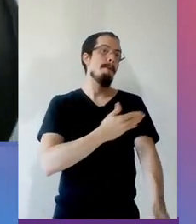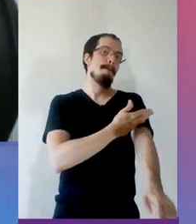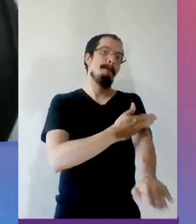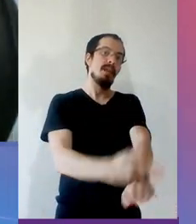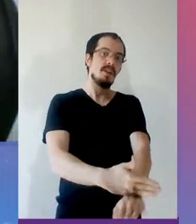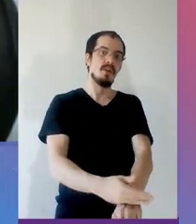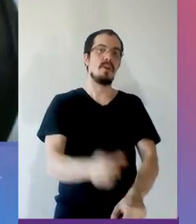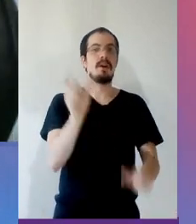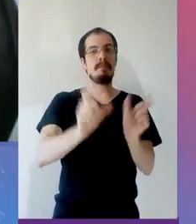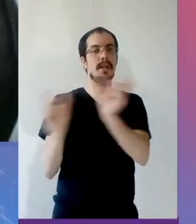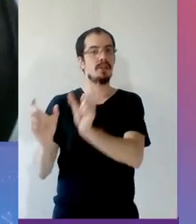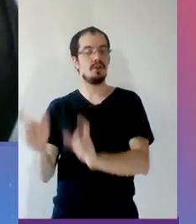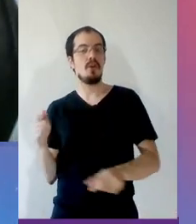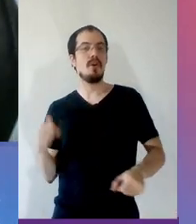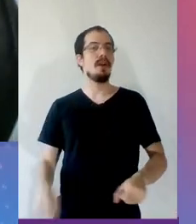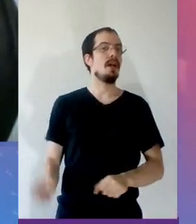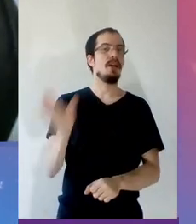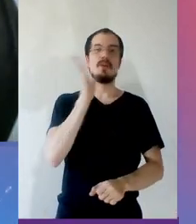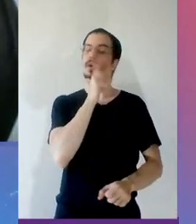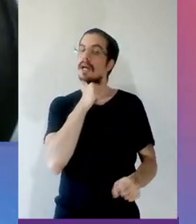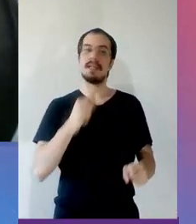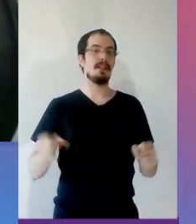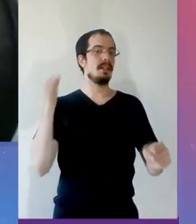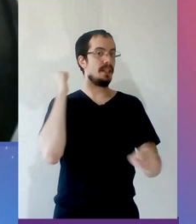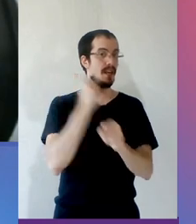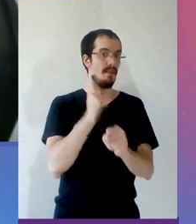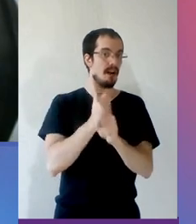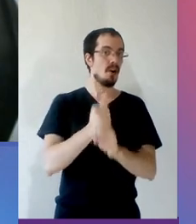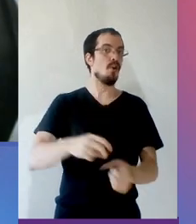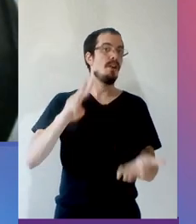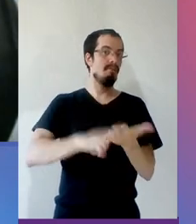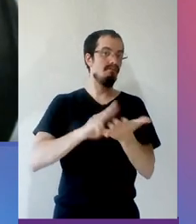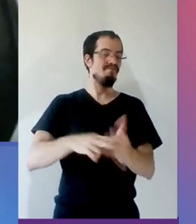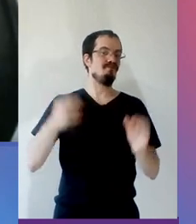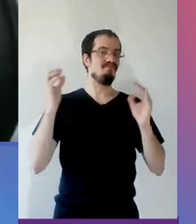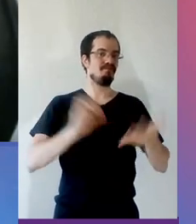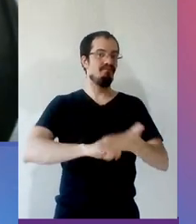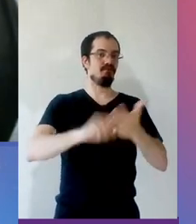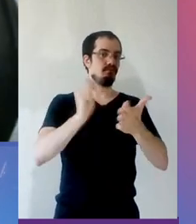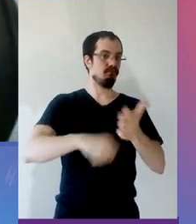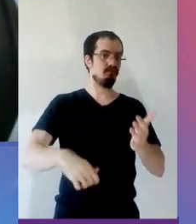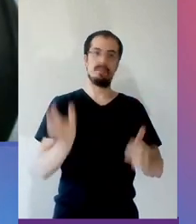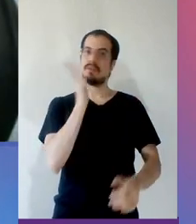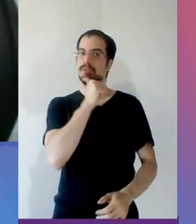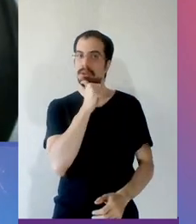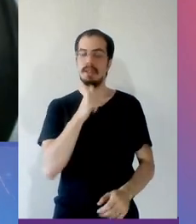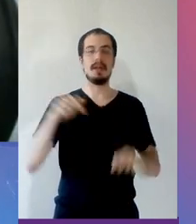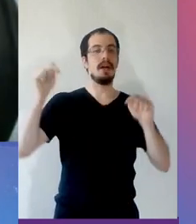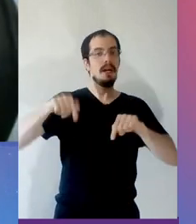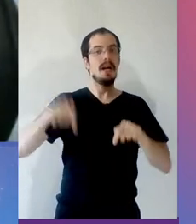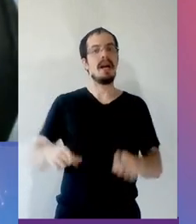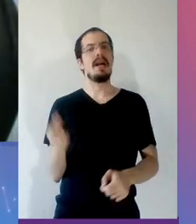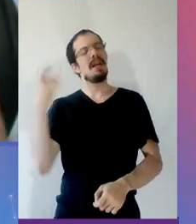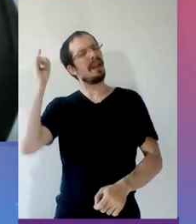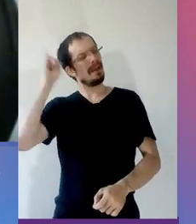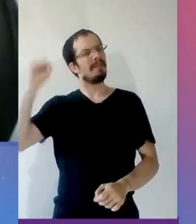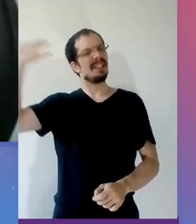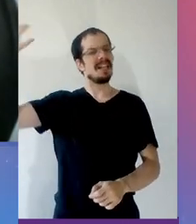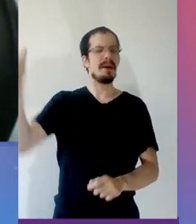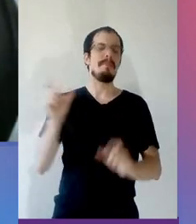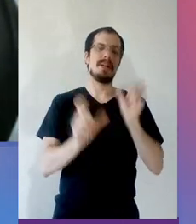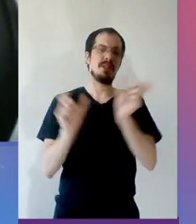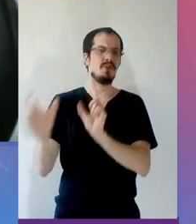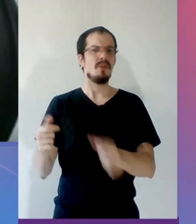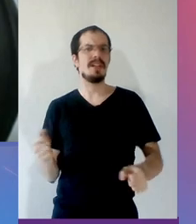en el día a día a ganarse la vida para comer, para tener lo mínimo, Entonces ustedes se imaginarán la cantidad de